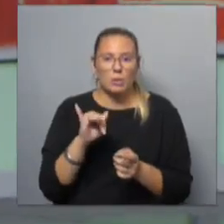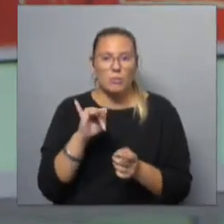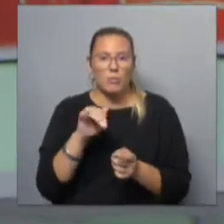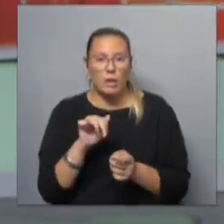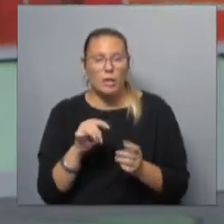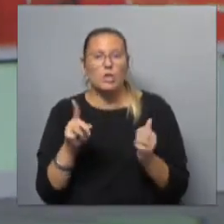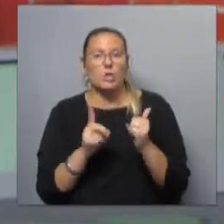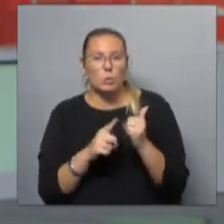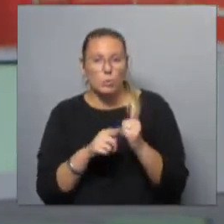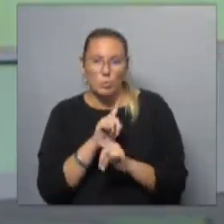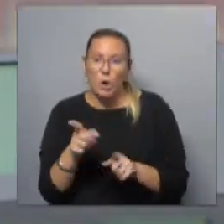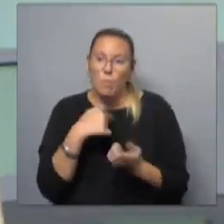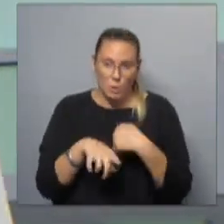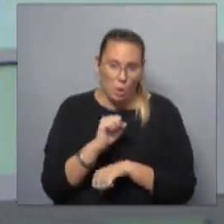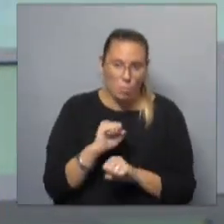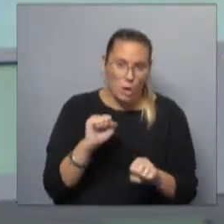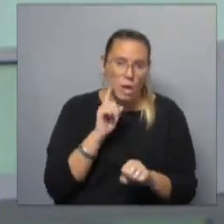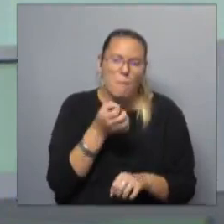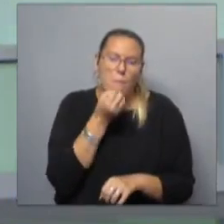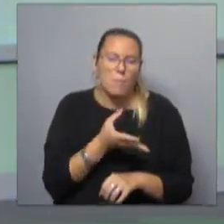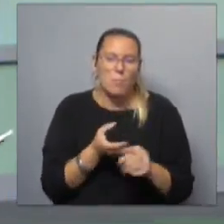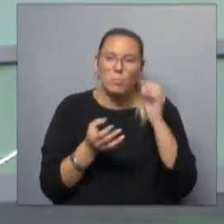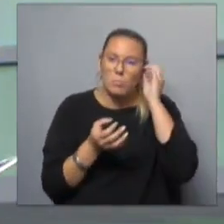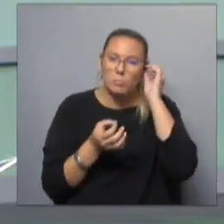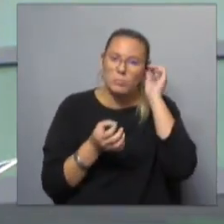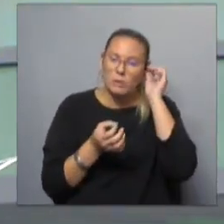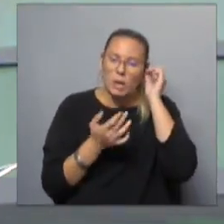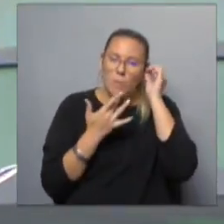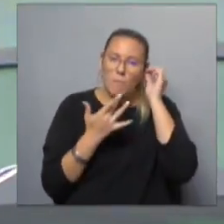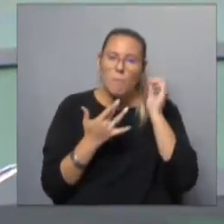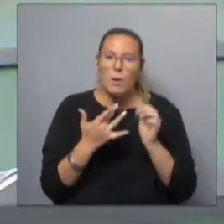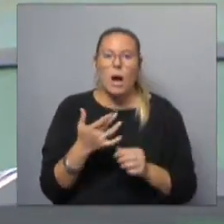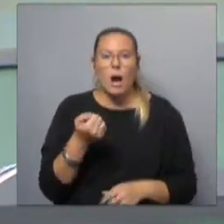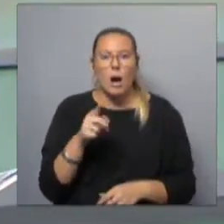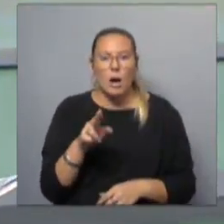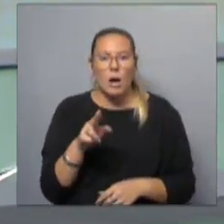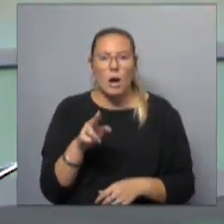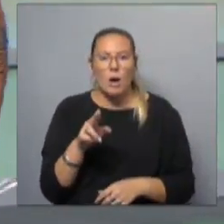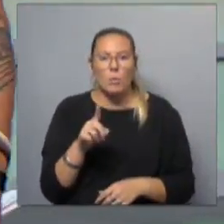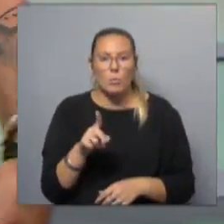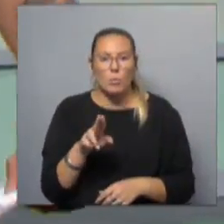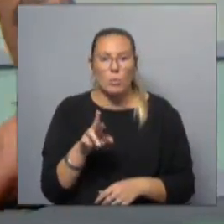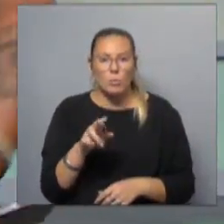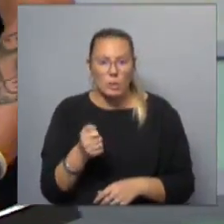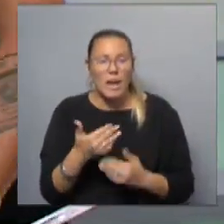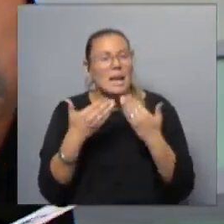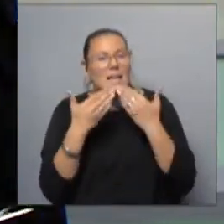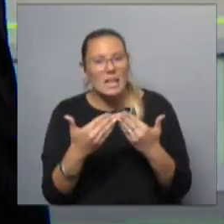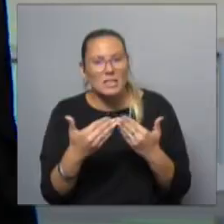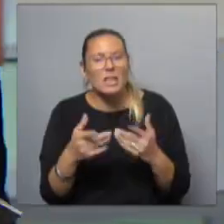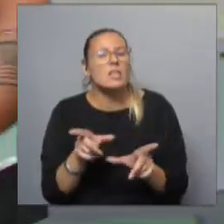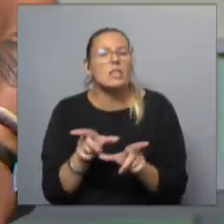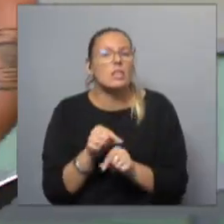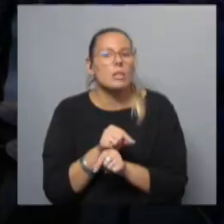para mí pierde calidad, pero en Spotify está espectacular. Está augura. El disco, augura también, para escucharlo. Así que gracias. ¿Con qué nos